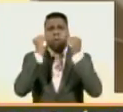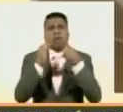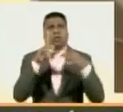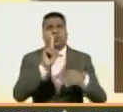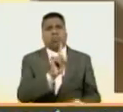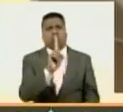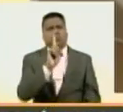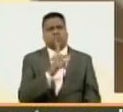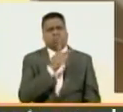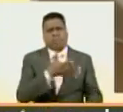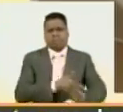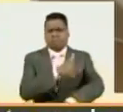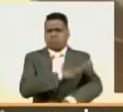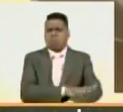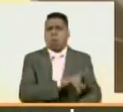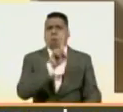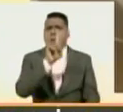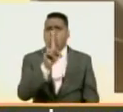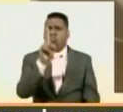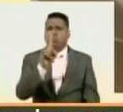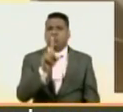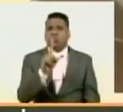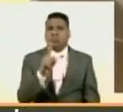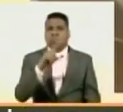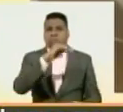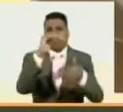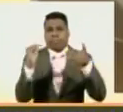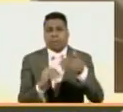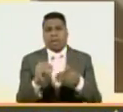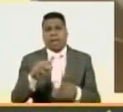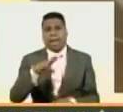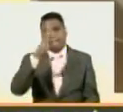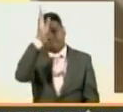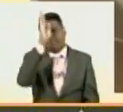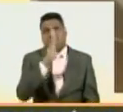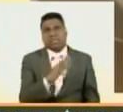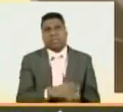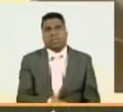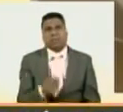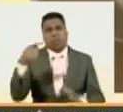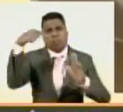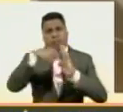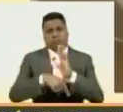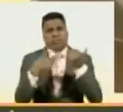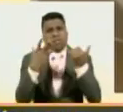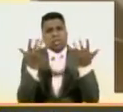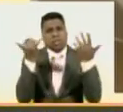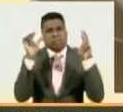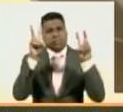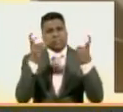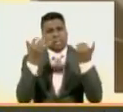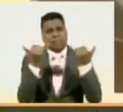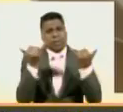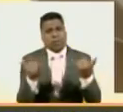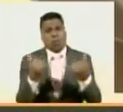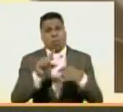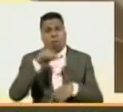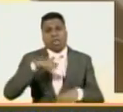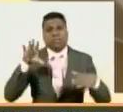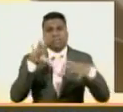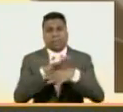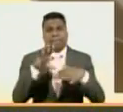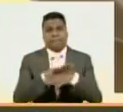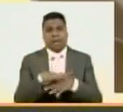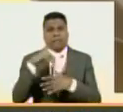donde lamentablemente falleció un menor de edad fue en el estado Barinas. Para ello vamos a profundizar sobre el tema y cómo amaneció este martes la